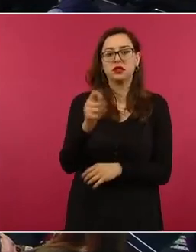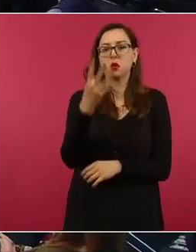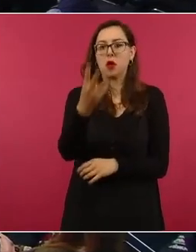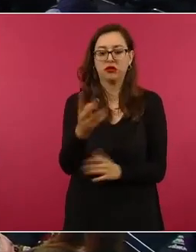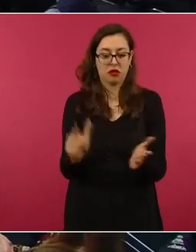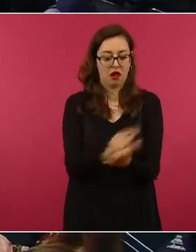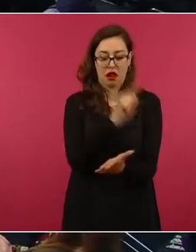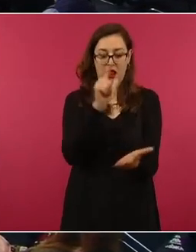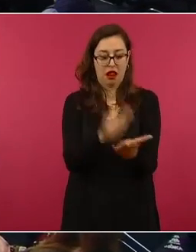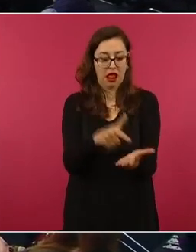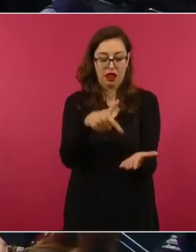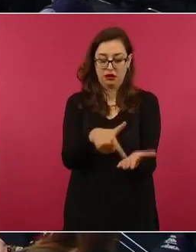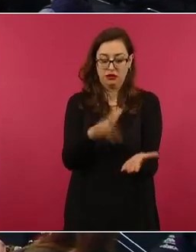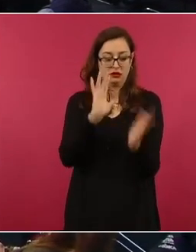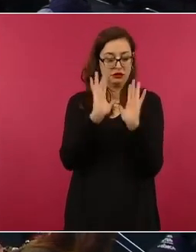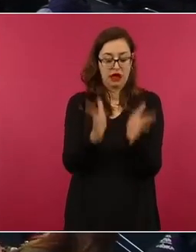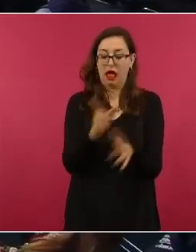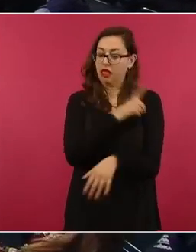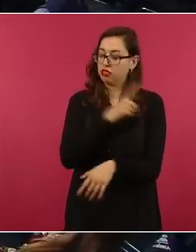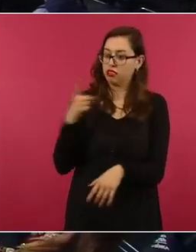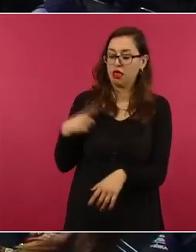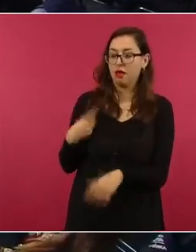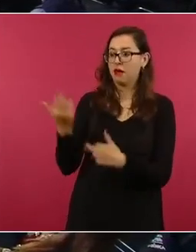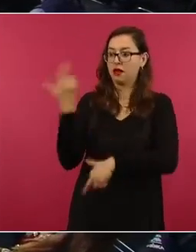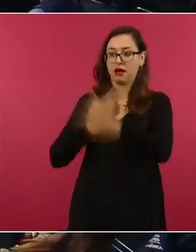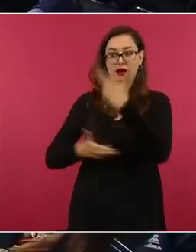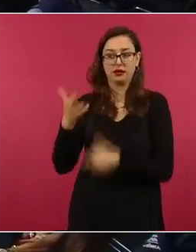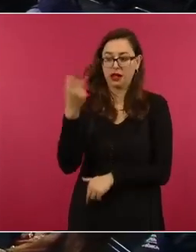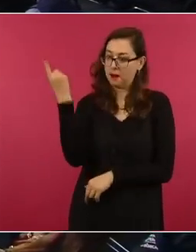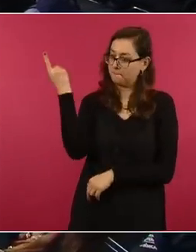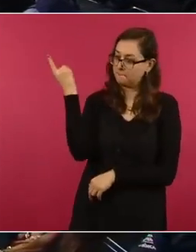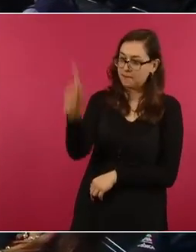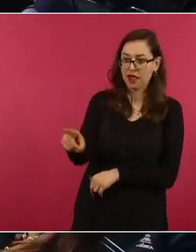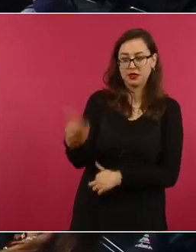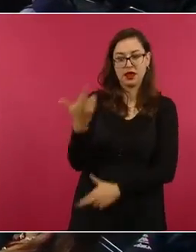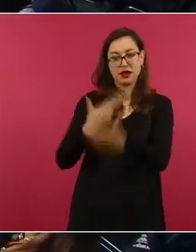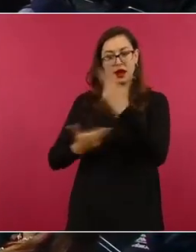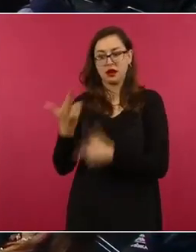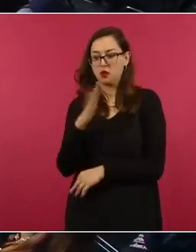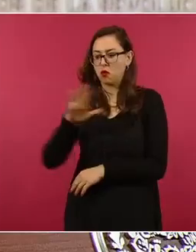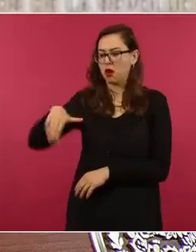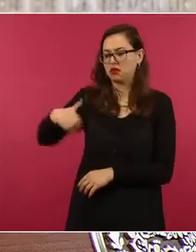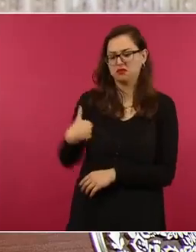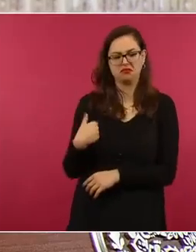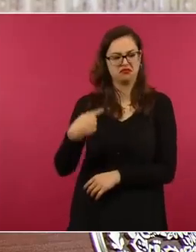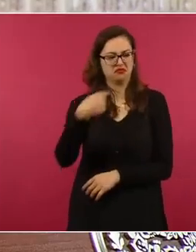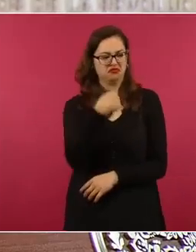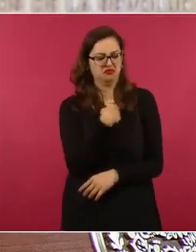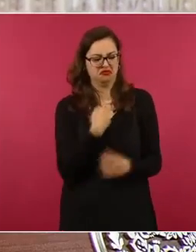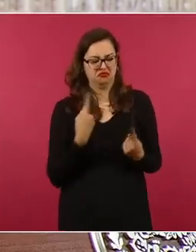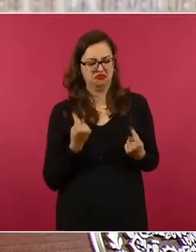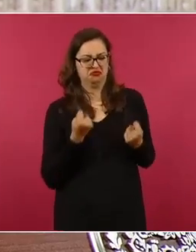los militares en labores de seguridad pública y hay,